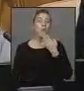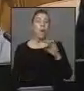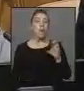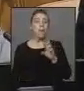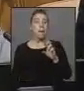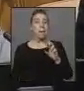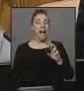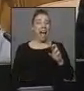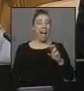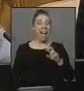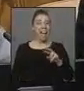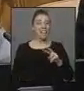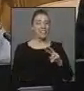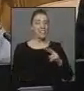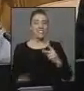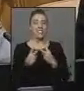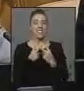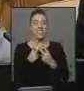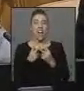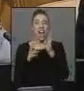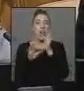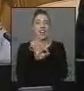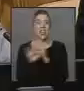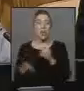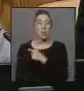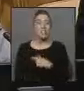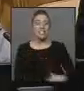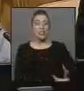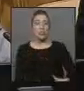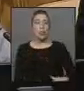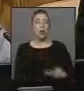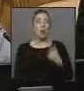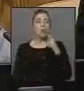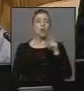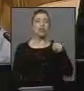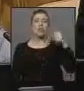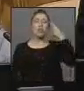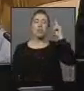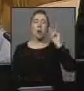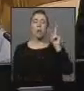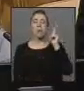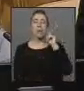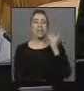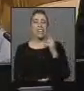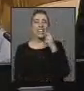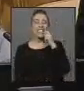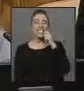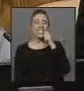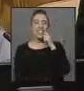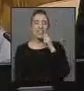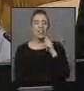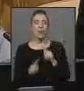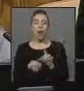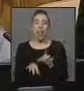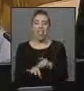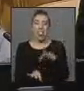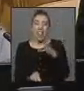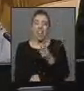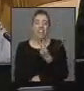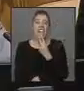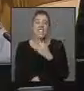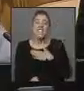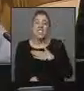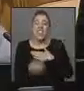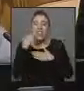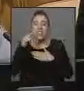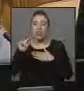sus padres o su familia sin ninguna medida de protección dentro del auto porque no hay conciencia de lo que significa la fragilidad de la vida de un